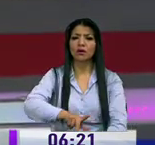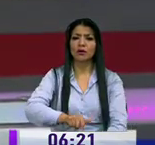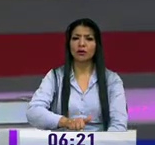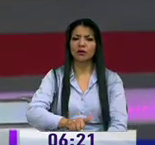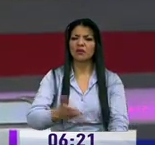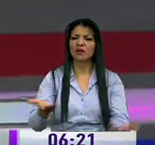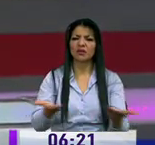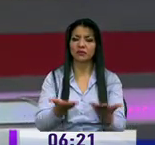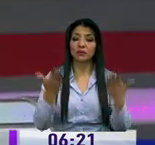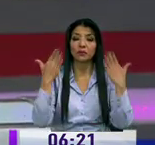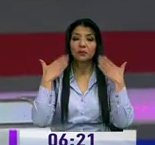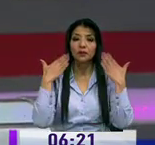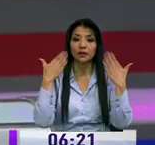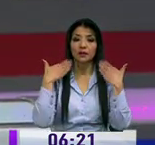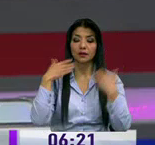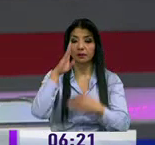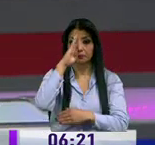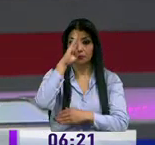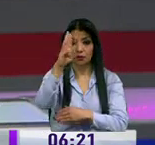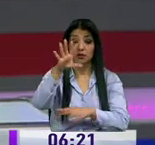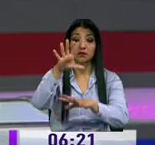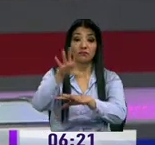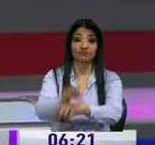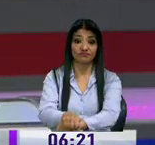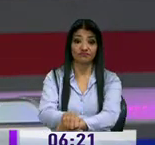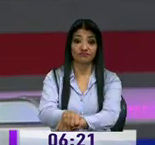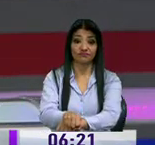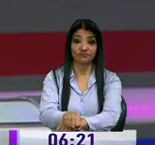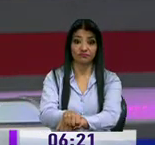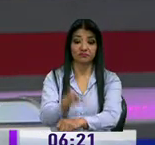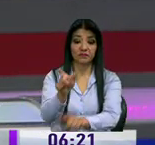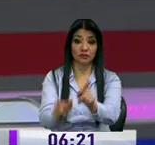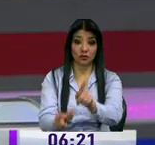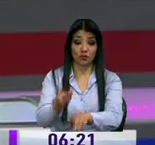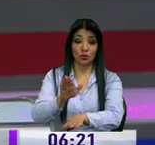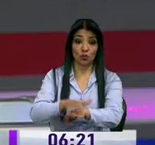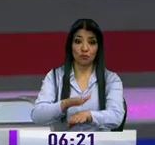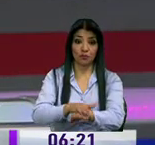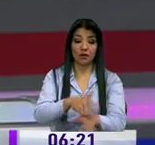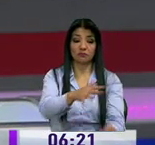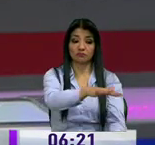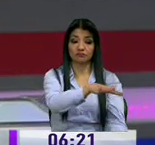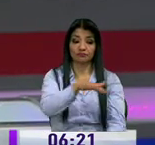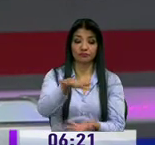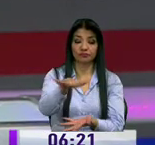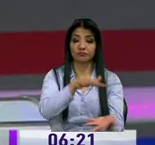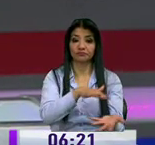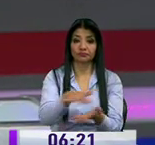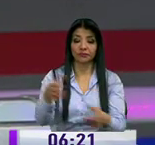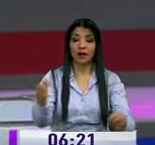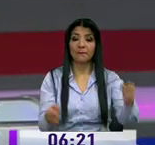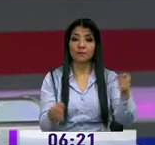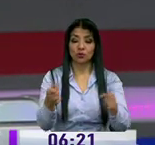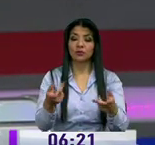de Guayaquil. La policía logró la captura y recuperar parte de la carga que era transportada en camiones.